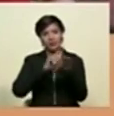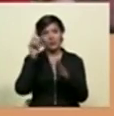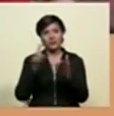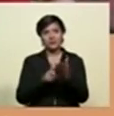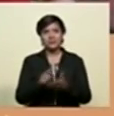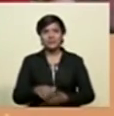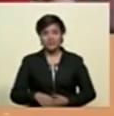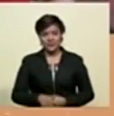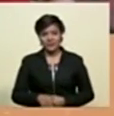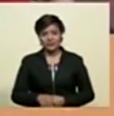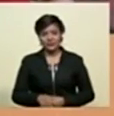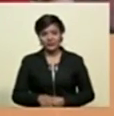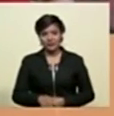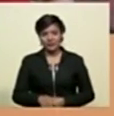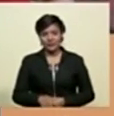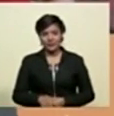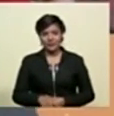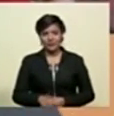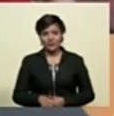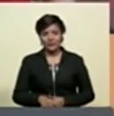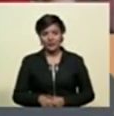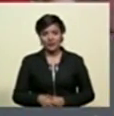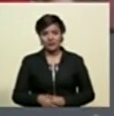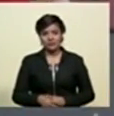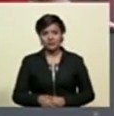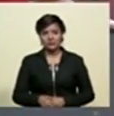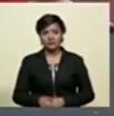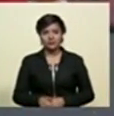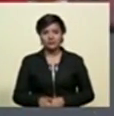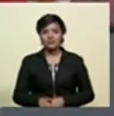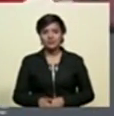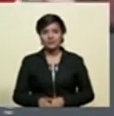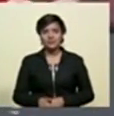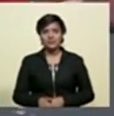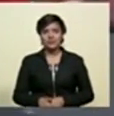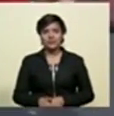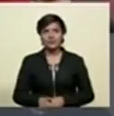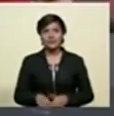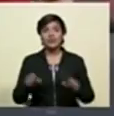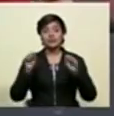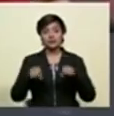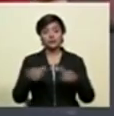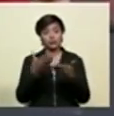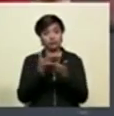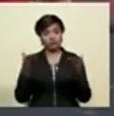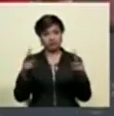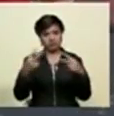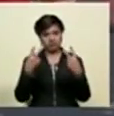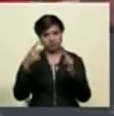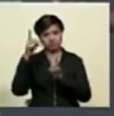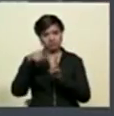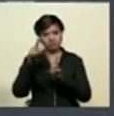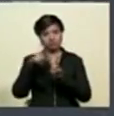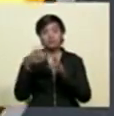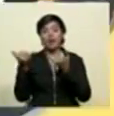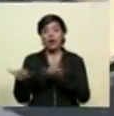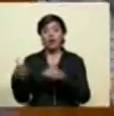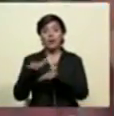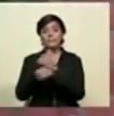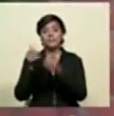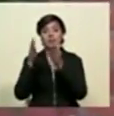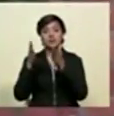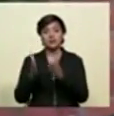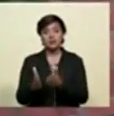Dante Meisbert, te escuchamos. Se ha venido incorporando un sector juvenil. Así es, amigos de Venezolana de Televisión. A esta hora el ministro del Poder